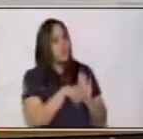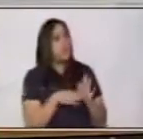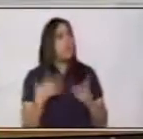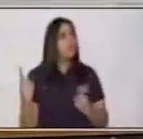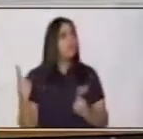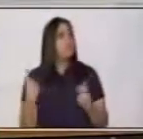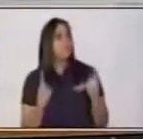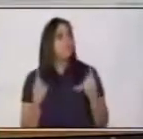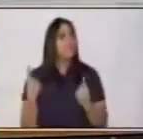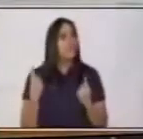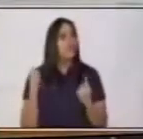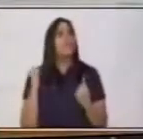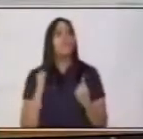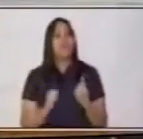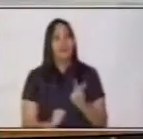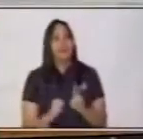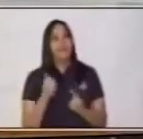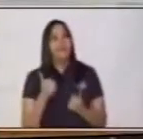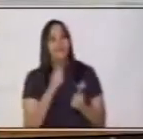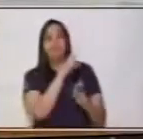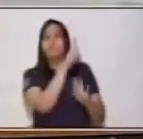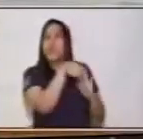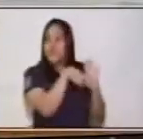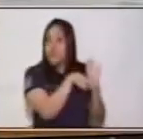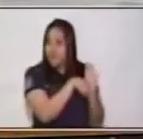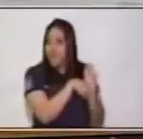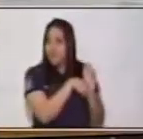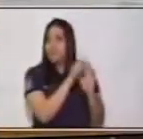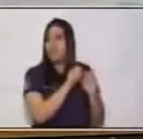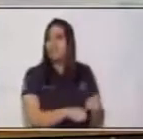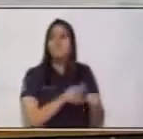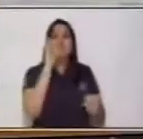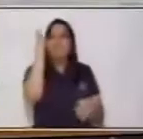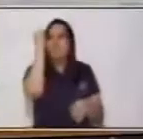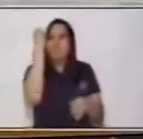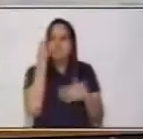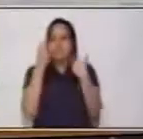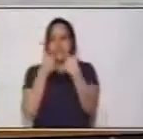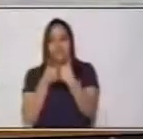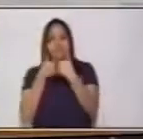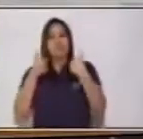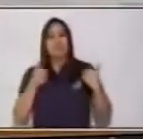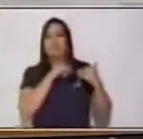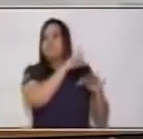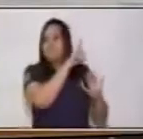Claro, una diferencia, ya que está separado por el signo menos.